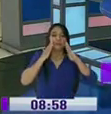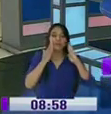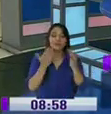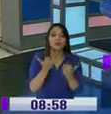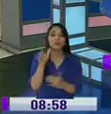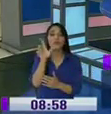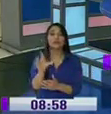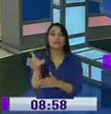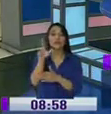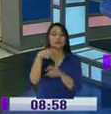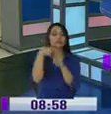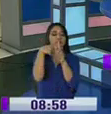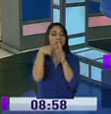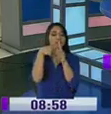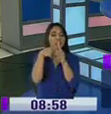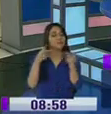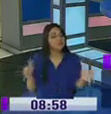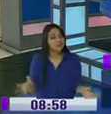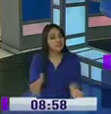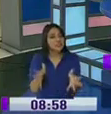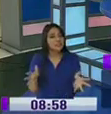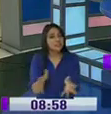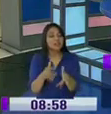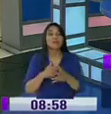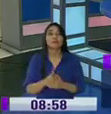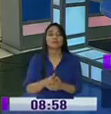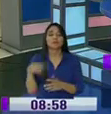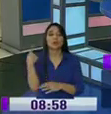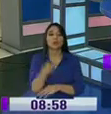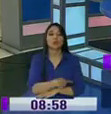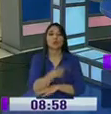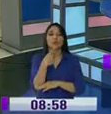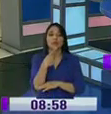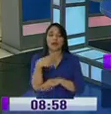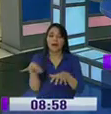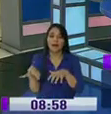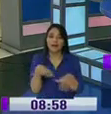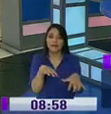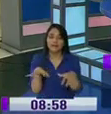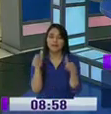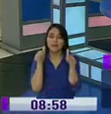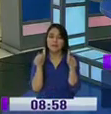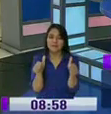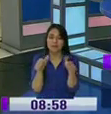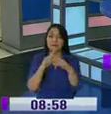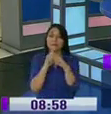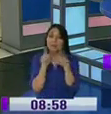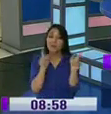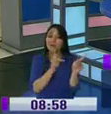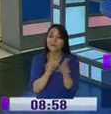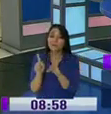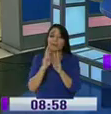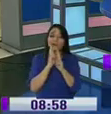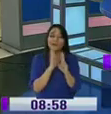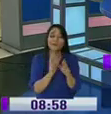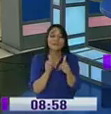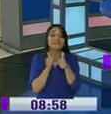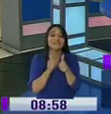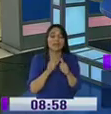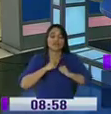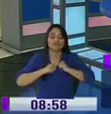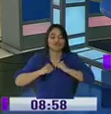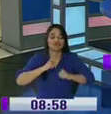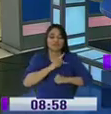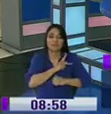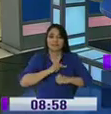con buena energía, con buen ánimo, viviendo un día a la vez, pero claro, planificado para que las cosas sean el resultado de una buena gestión personal. Y como